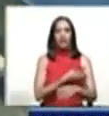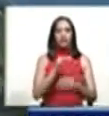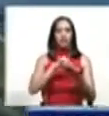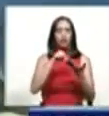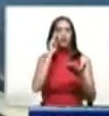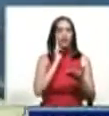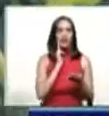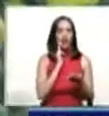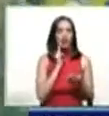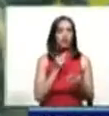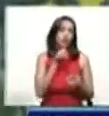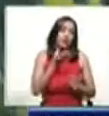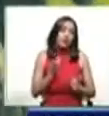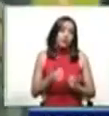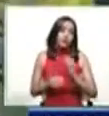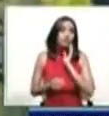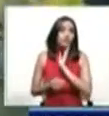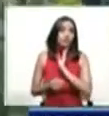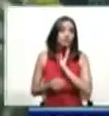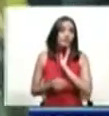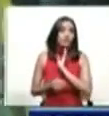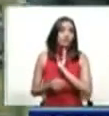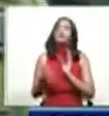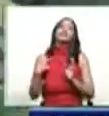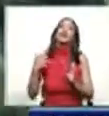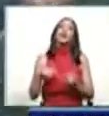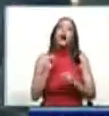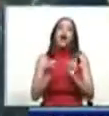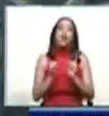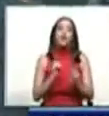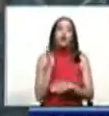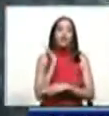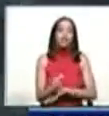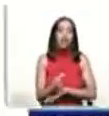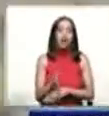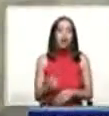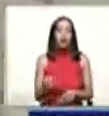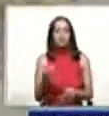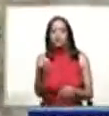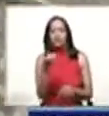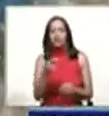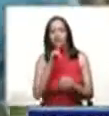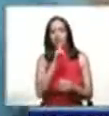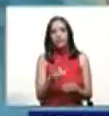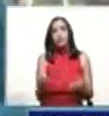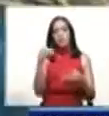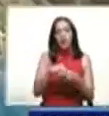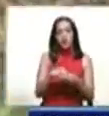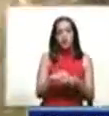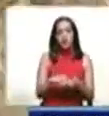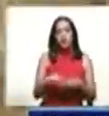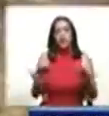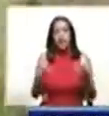heridos. Bueno, tenemos algunos capturados y hemos logrado obtener información adicional. Estamos haciendo una inspección, un